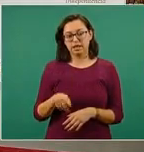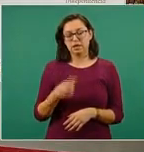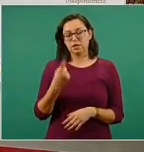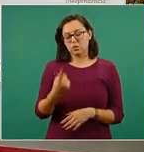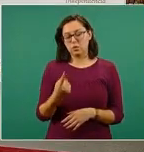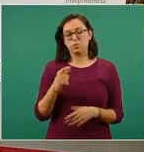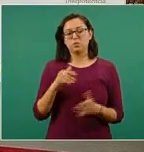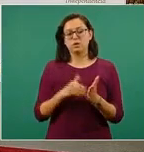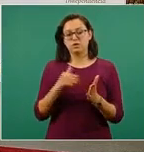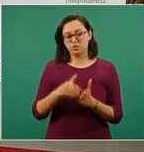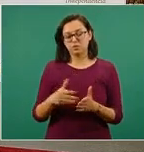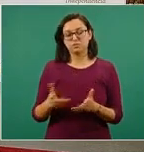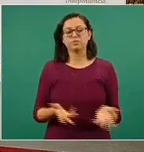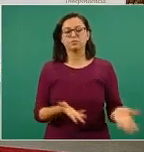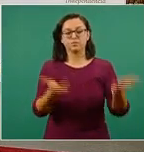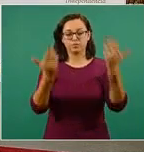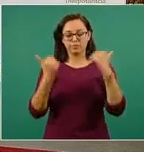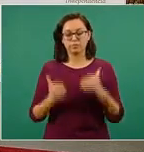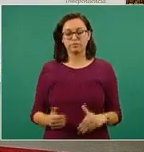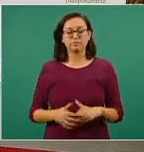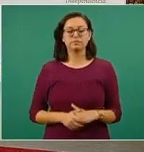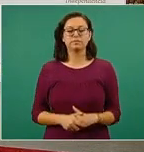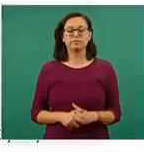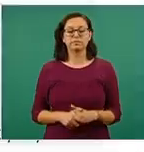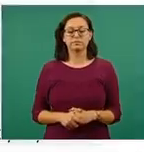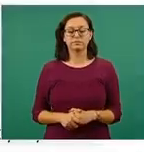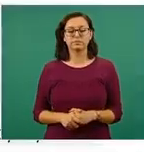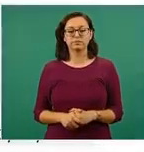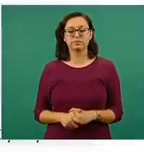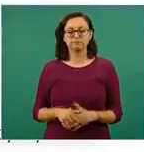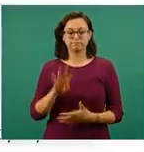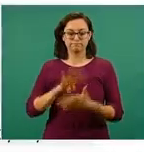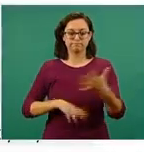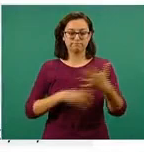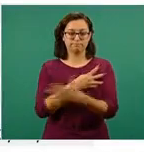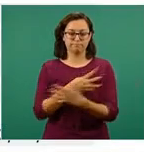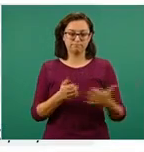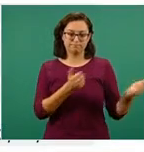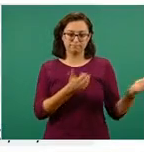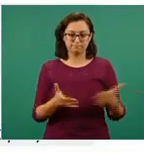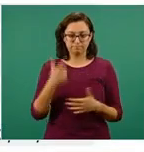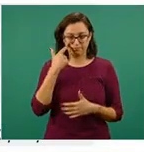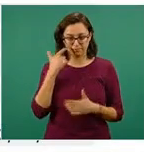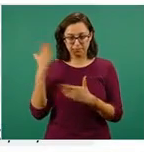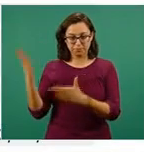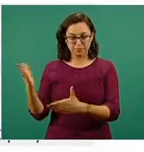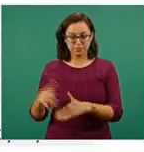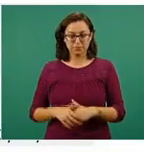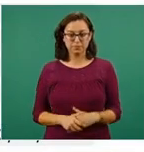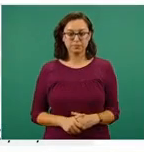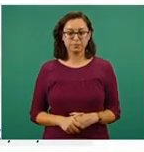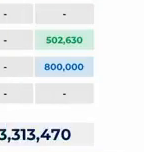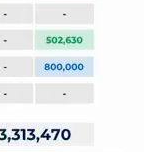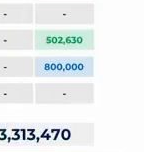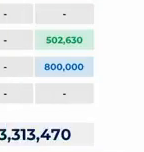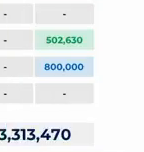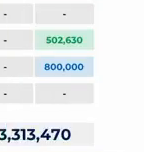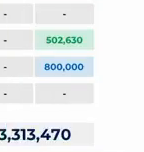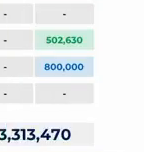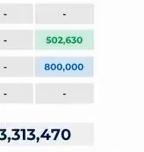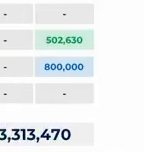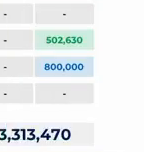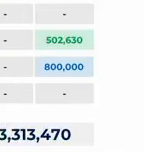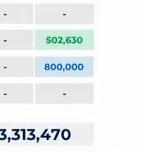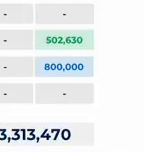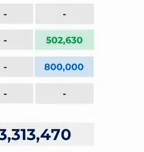han recibido. El calendario de esta semana, ¿no?, que se cumple con